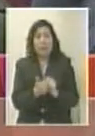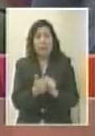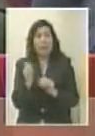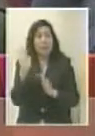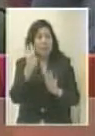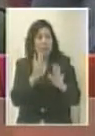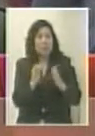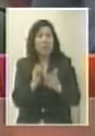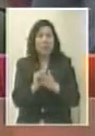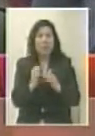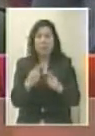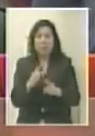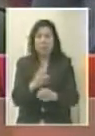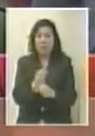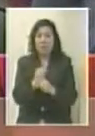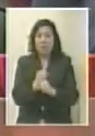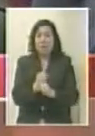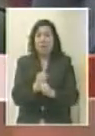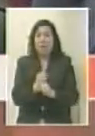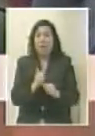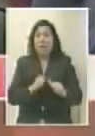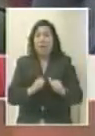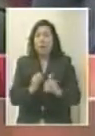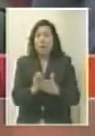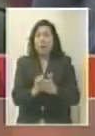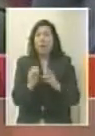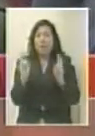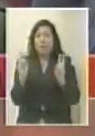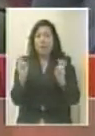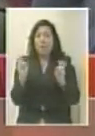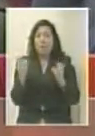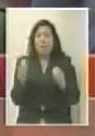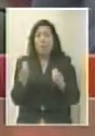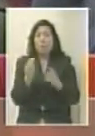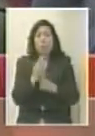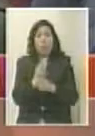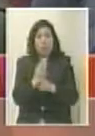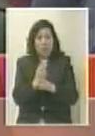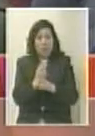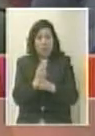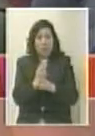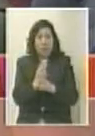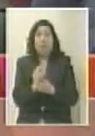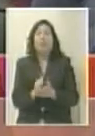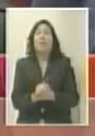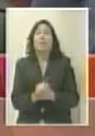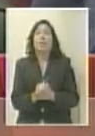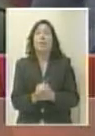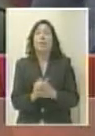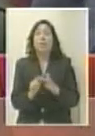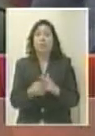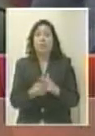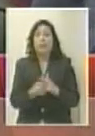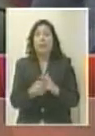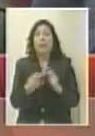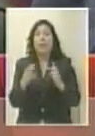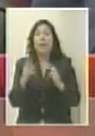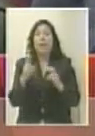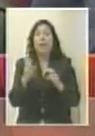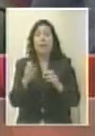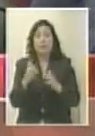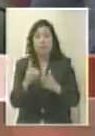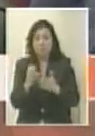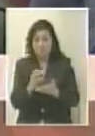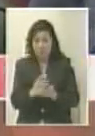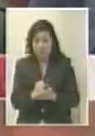climático, que nos permite tomar una serie de acciones vinculadas a temas como servicios ambientales y las iniciativas RED, reducción